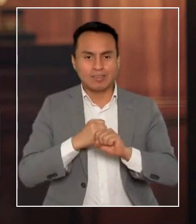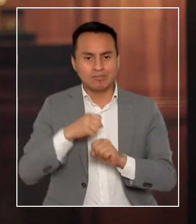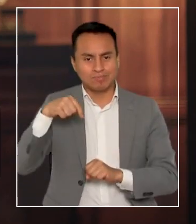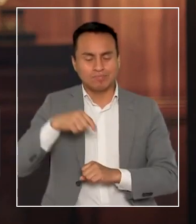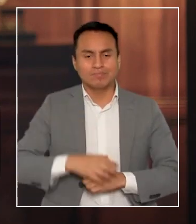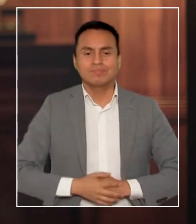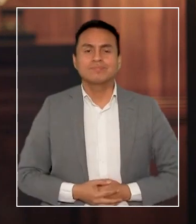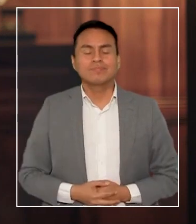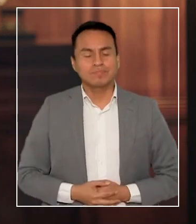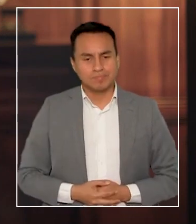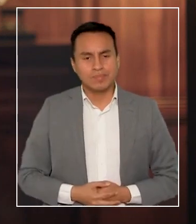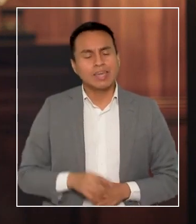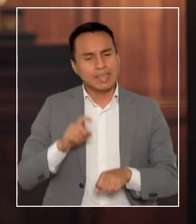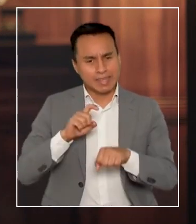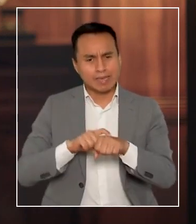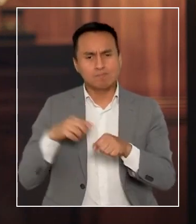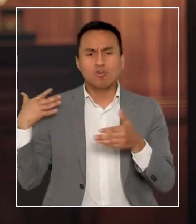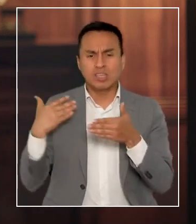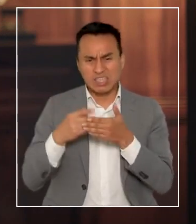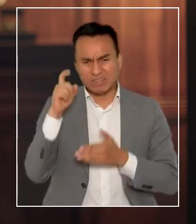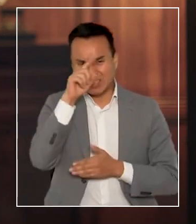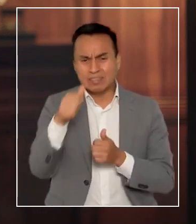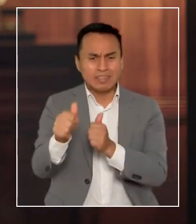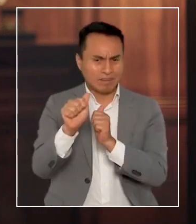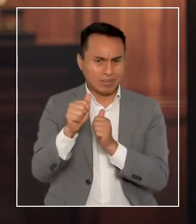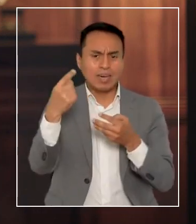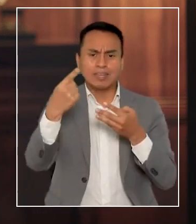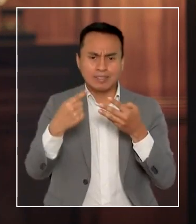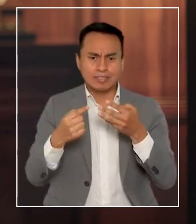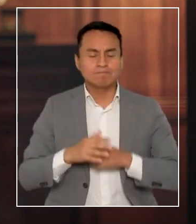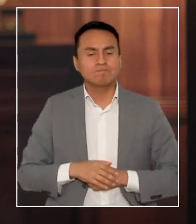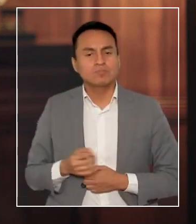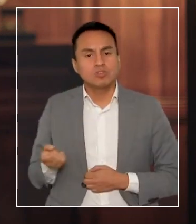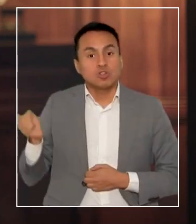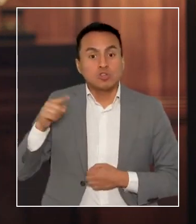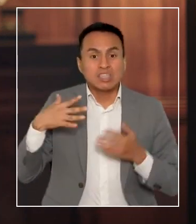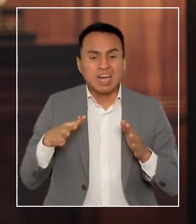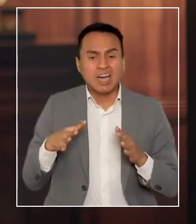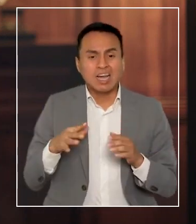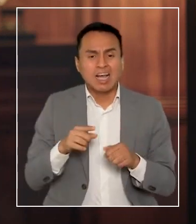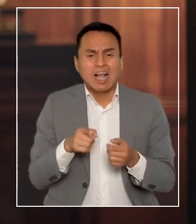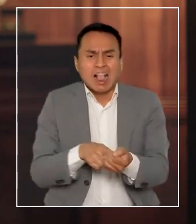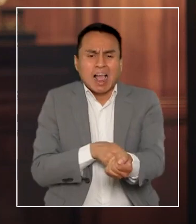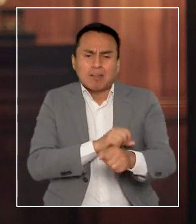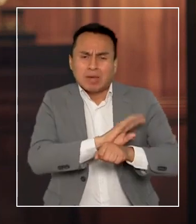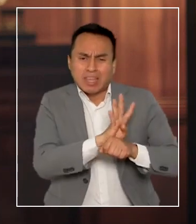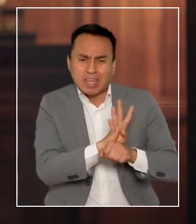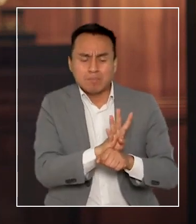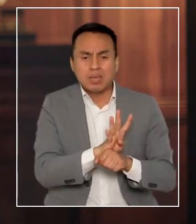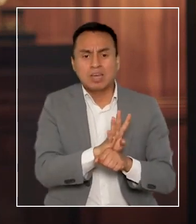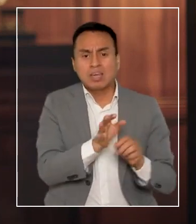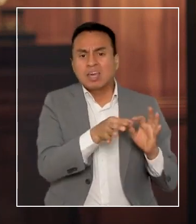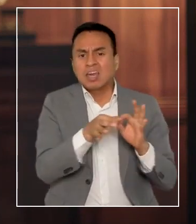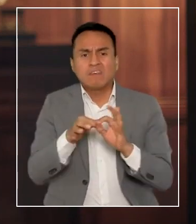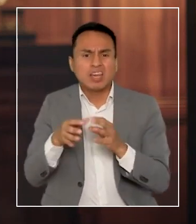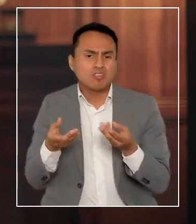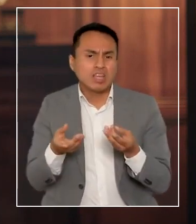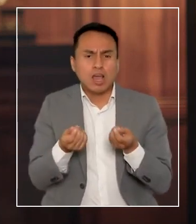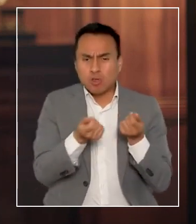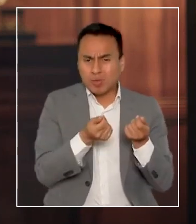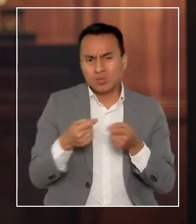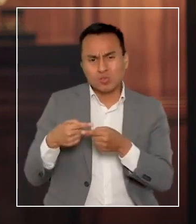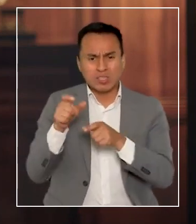han sido tiempos difíciles y desafiantes venimos saliendo de una larga pandemia y de sus efectos económicos sociales